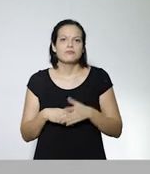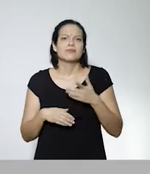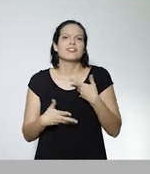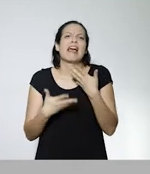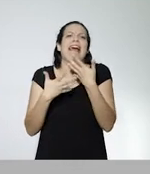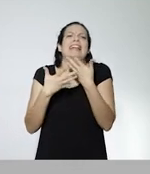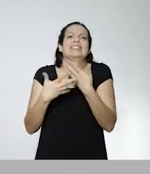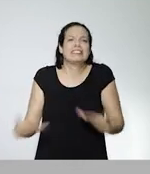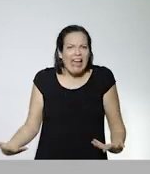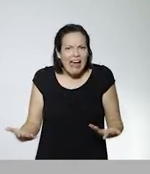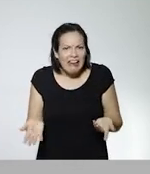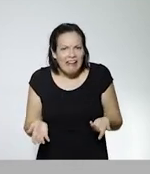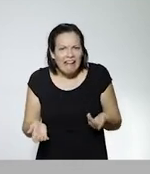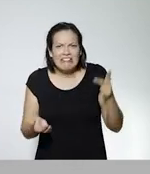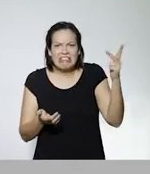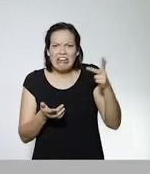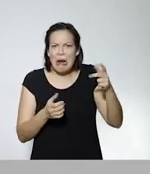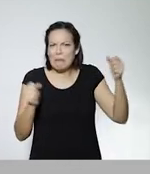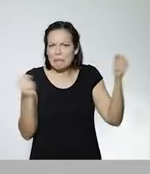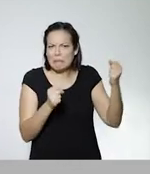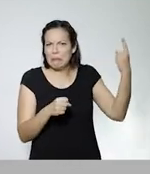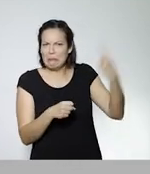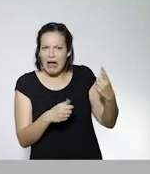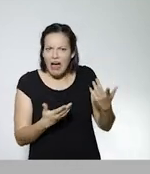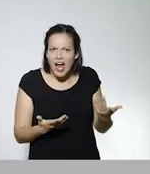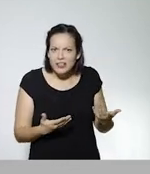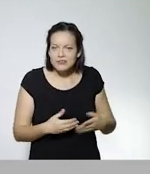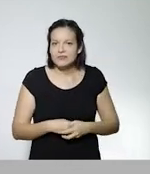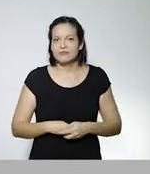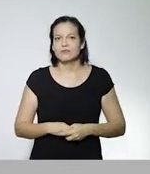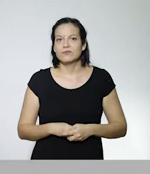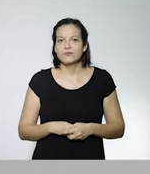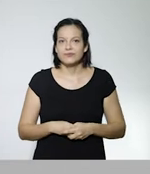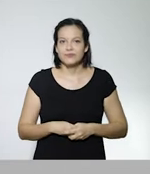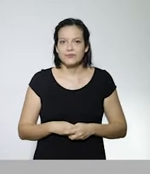¡Estoy cansada de estos tres tiranos!